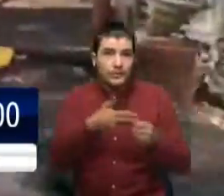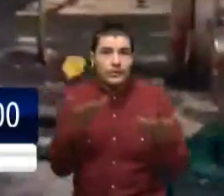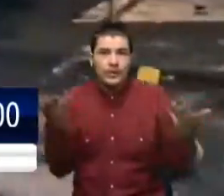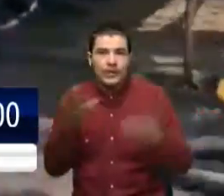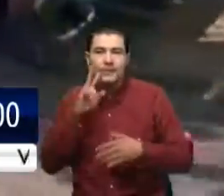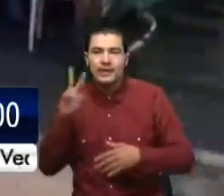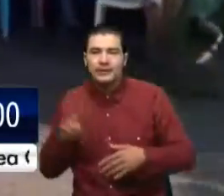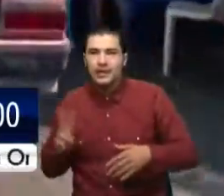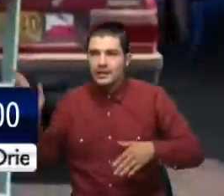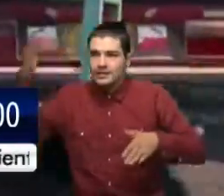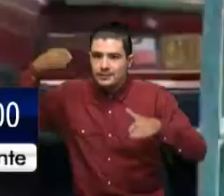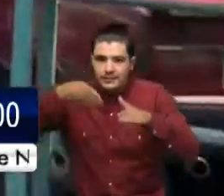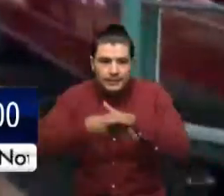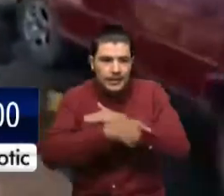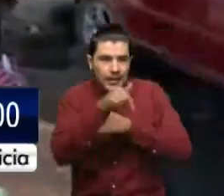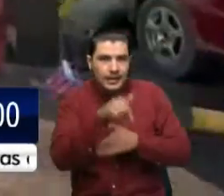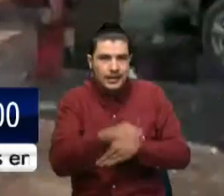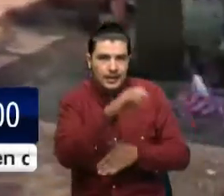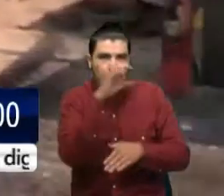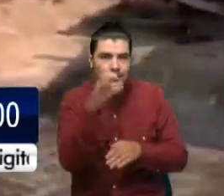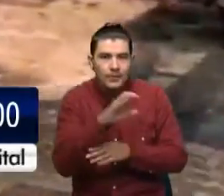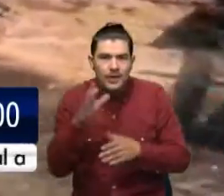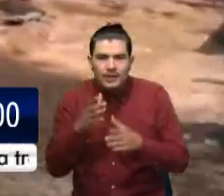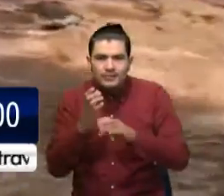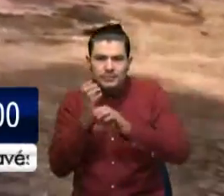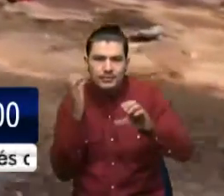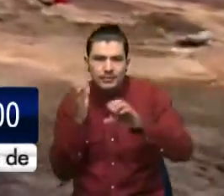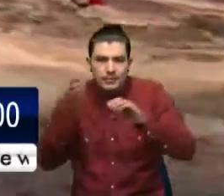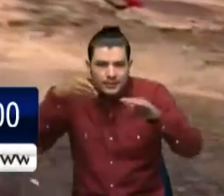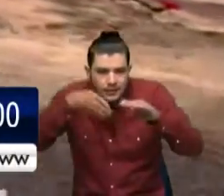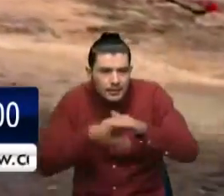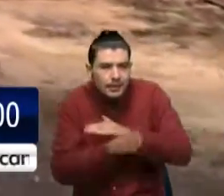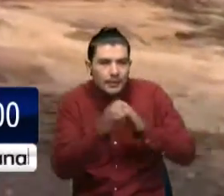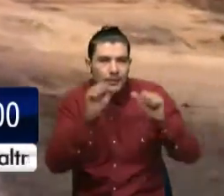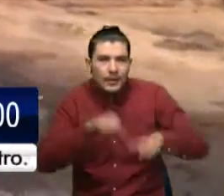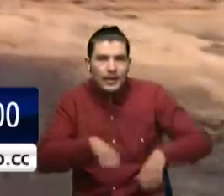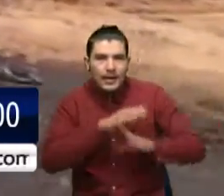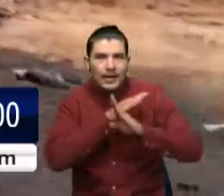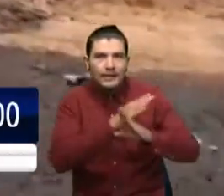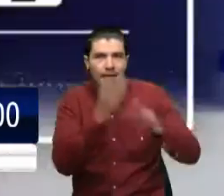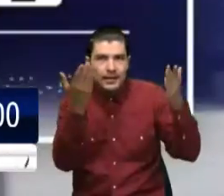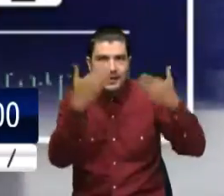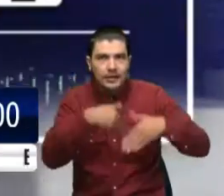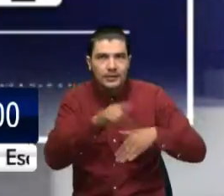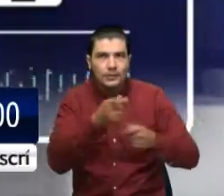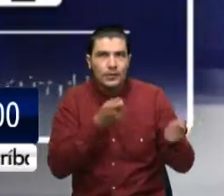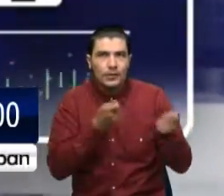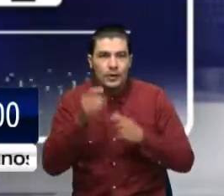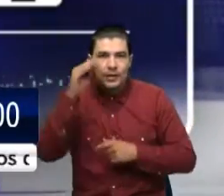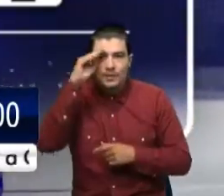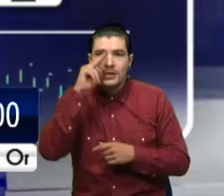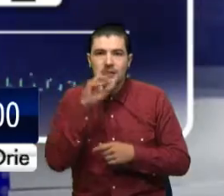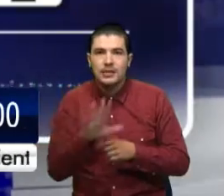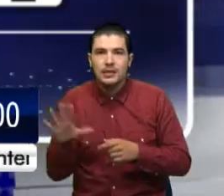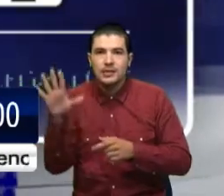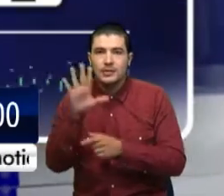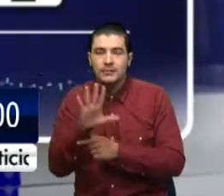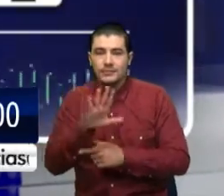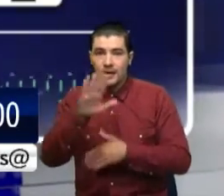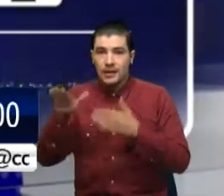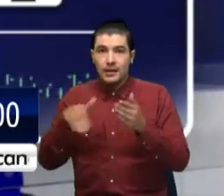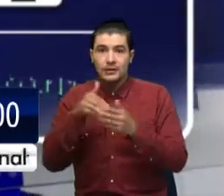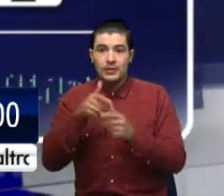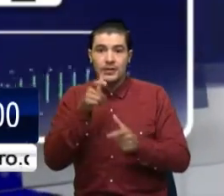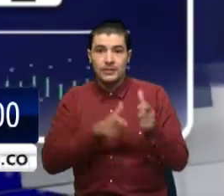procedente de venezuela y era ingresado por trochas para evadir los controles de la policía todo el que actúe en la